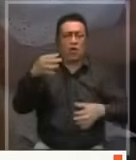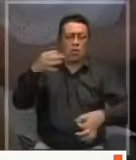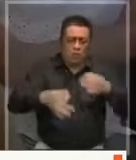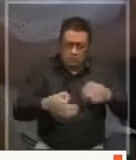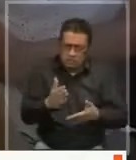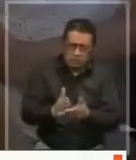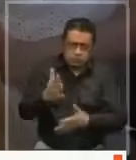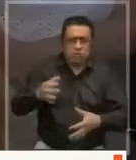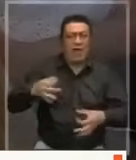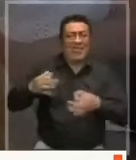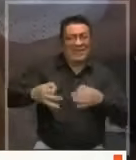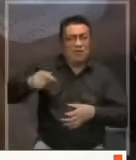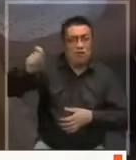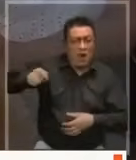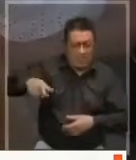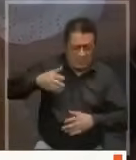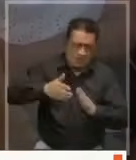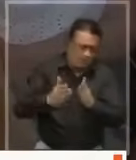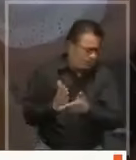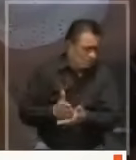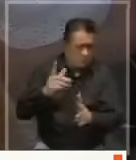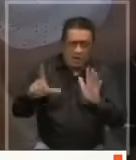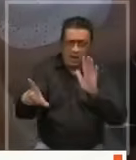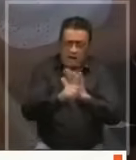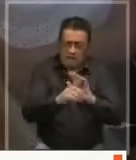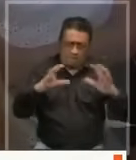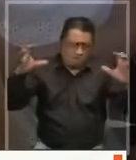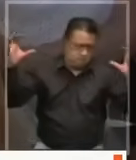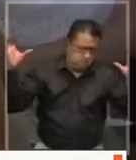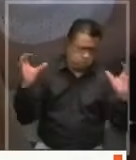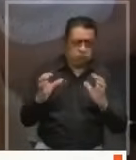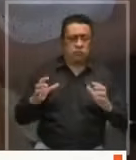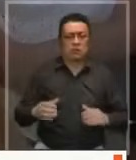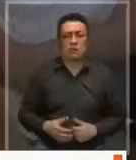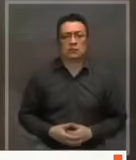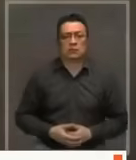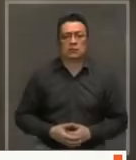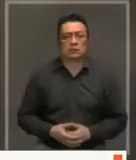de los tribunales, que apliquen la ley con todo su rigor.